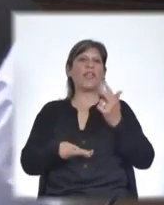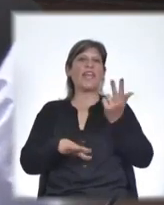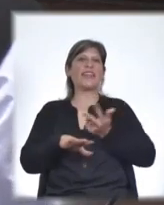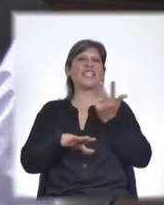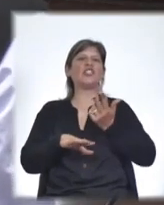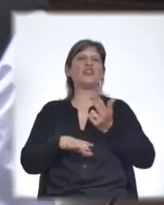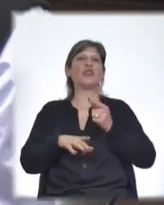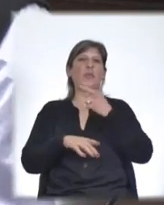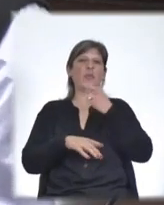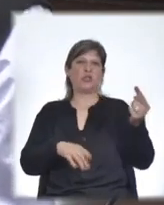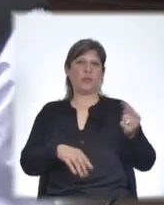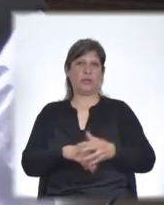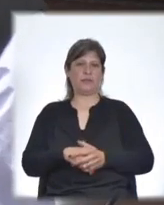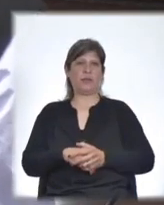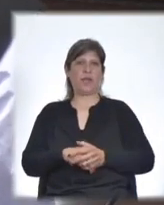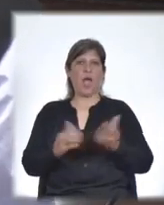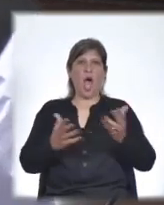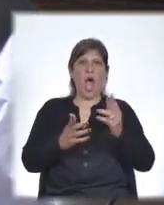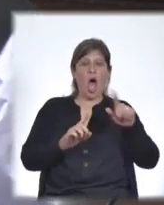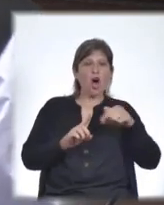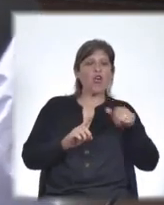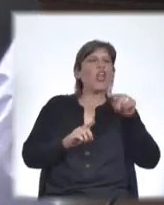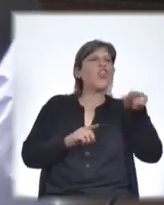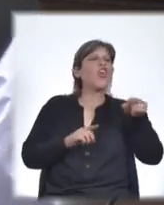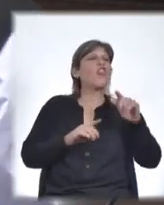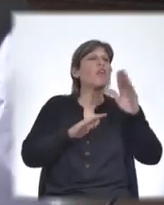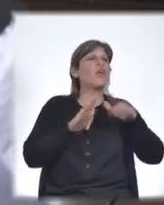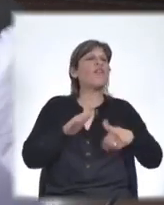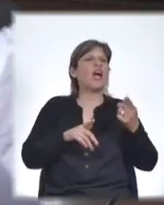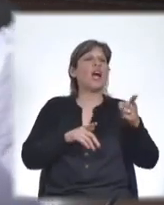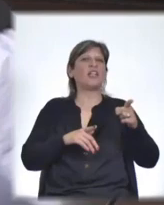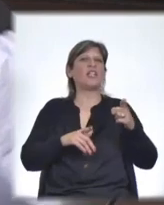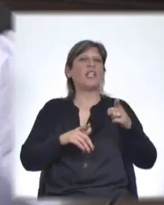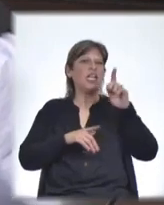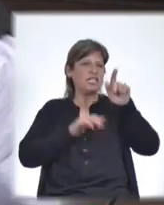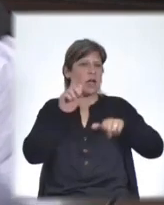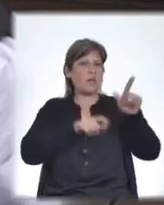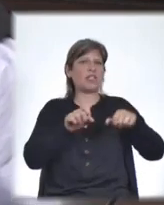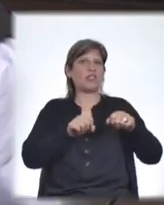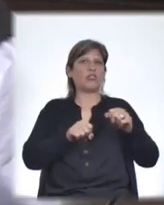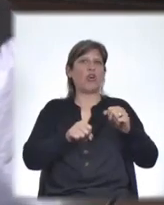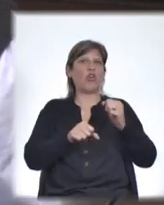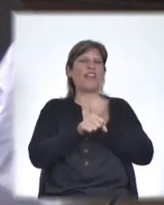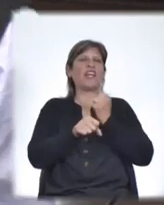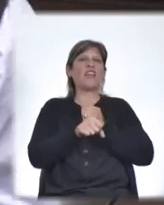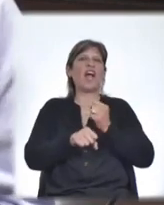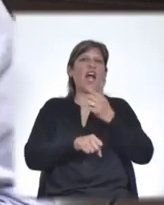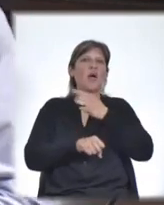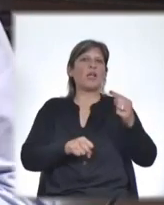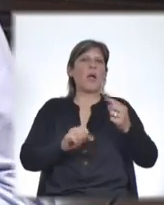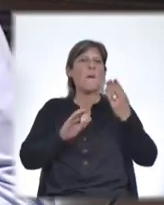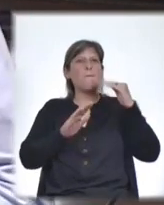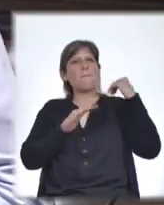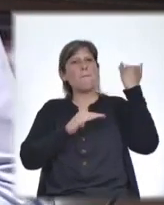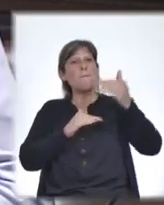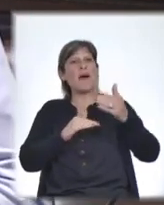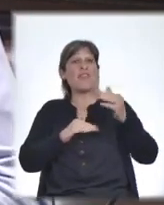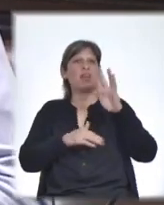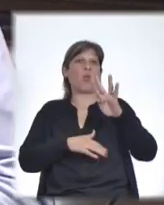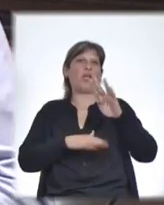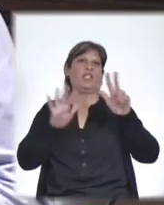semana. Ahora bien, ¿dónde se bajaron más las horas trabajadas? En aquellos trabajadores que trabajaban por semana más de 48